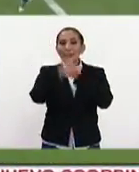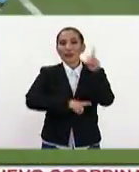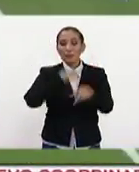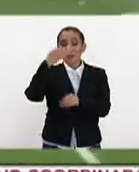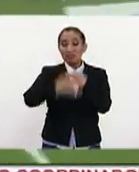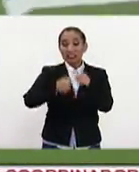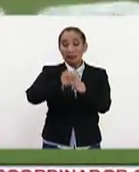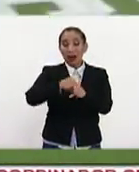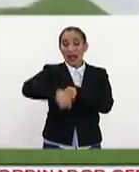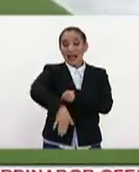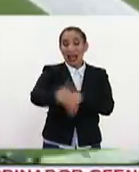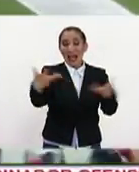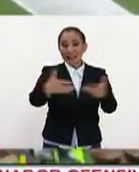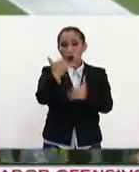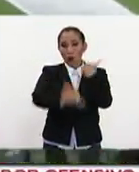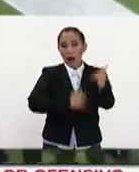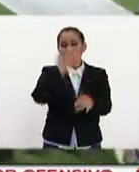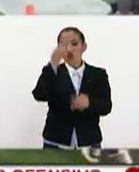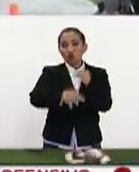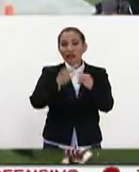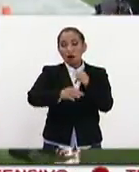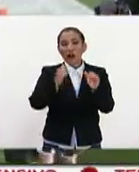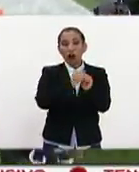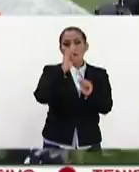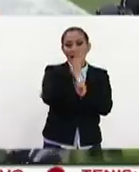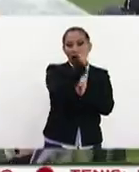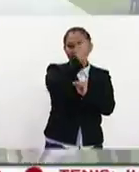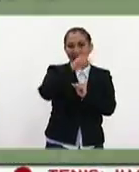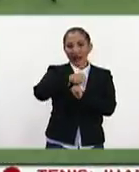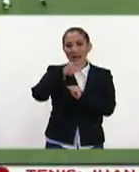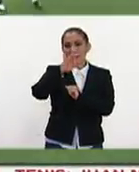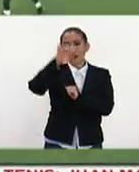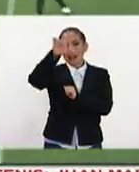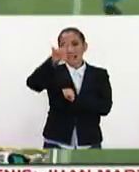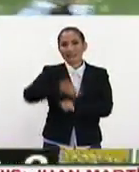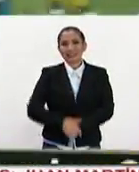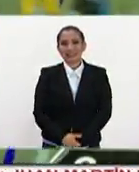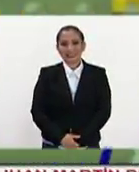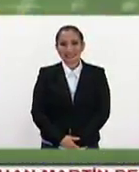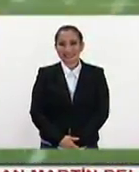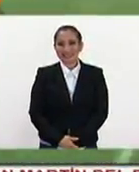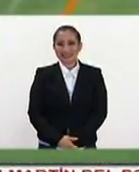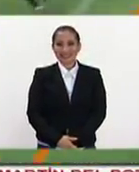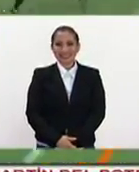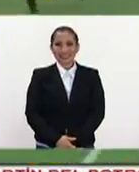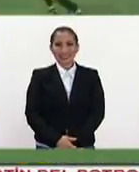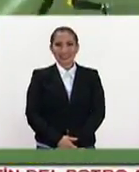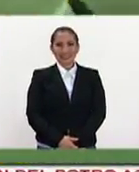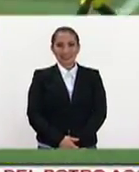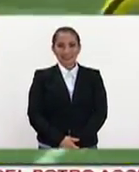deportes, este fin de semana se llevarán a cabo las finales de conferencia en la NFL.